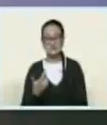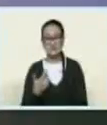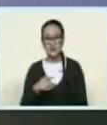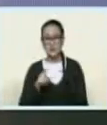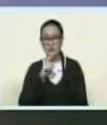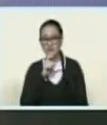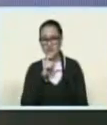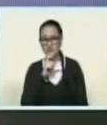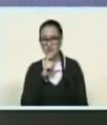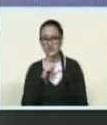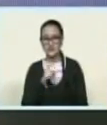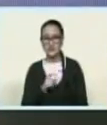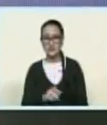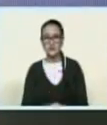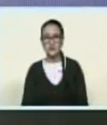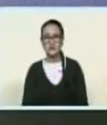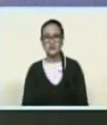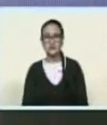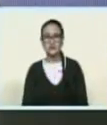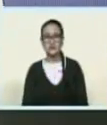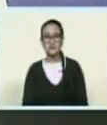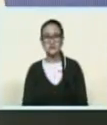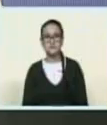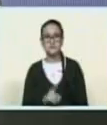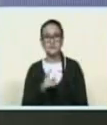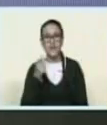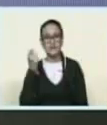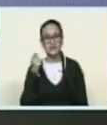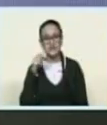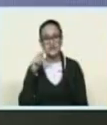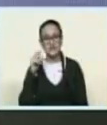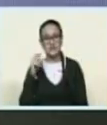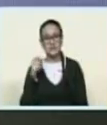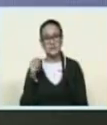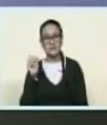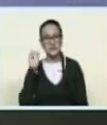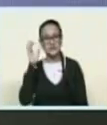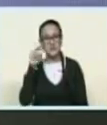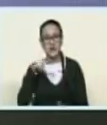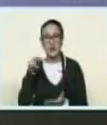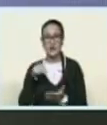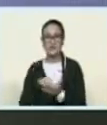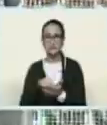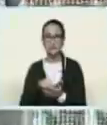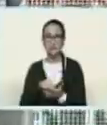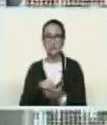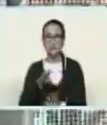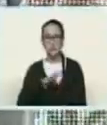enfrentar a la banda de Henry Ramos Alup en la Asamblea Nacional de Caburguesa.